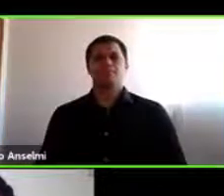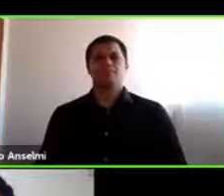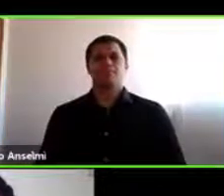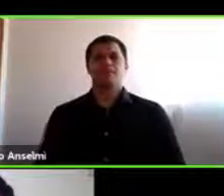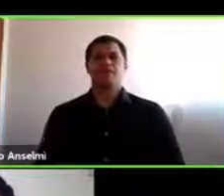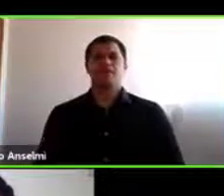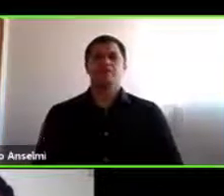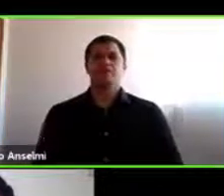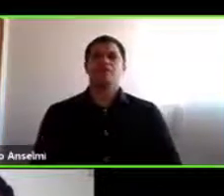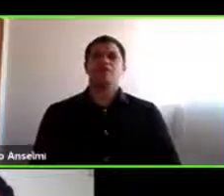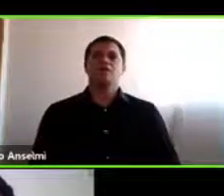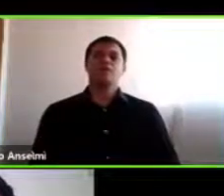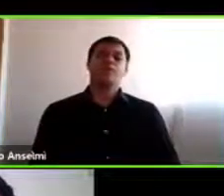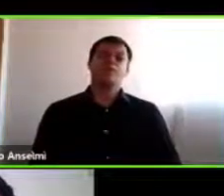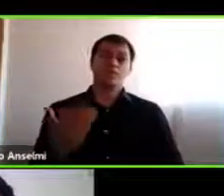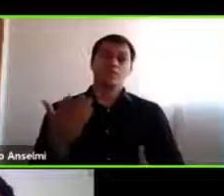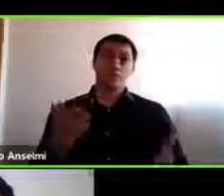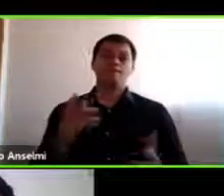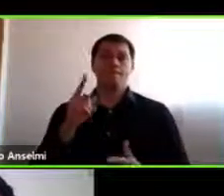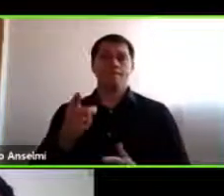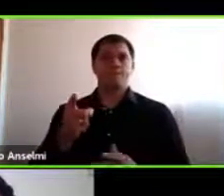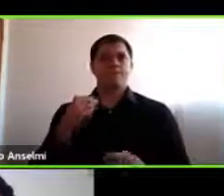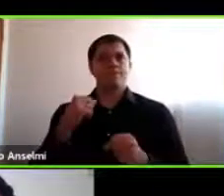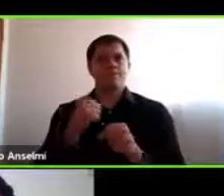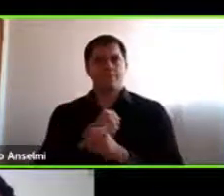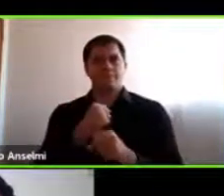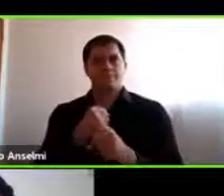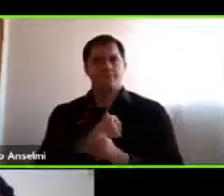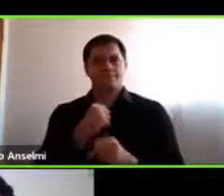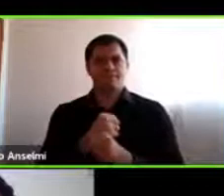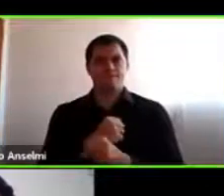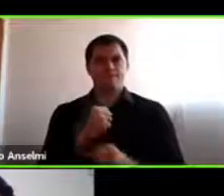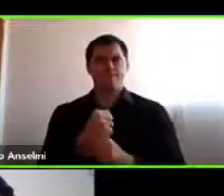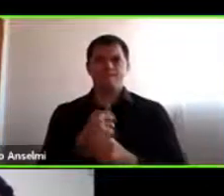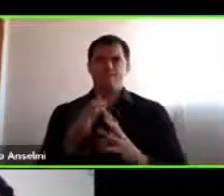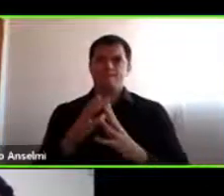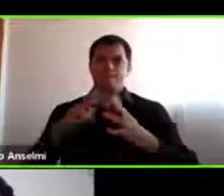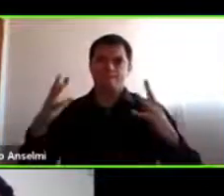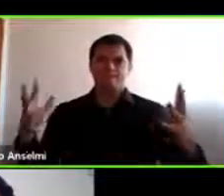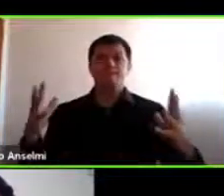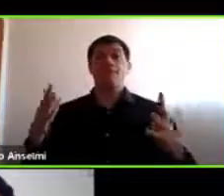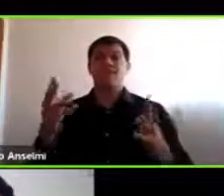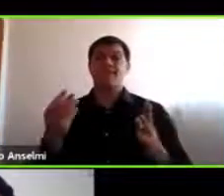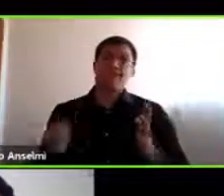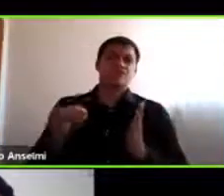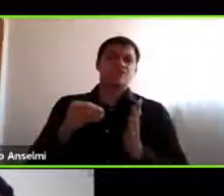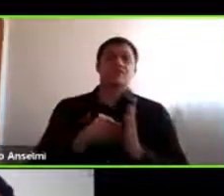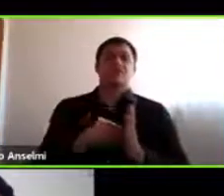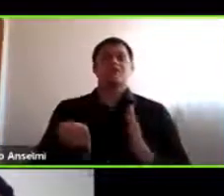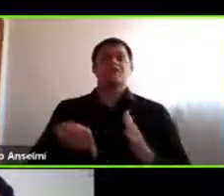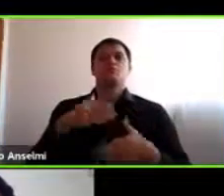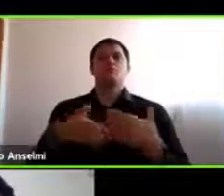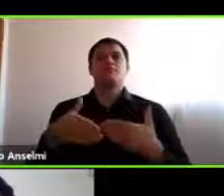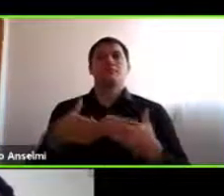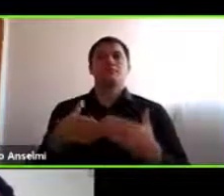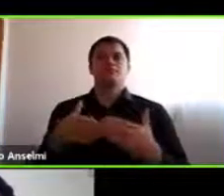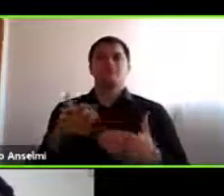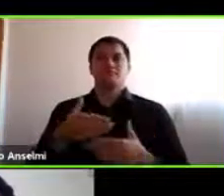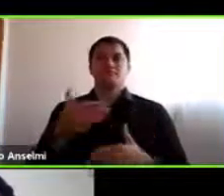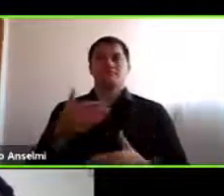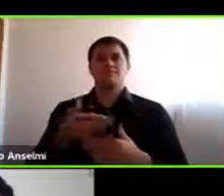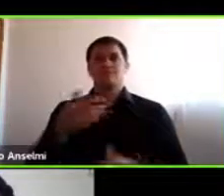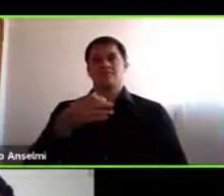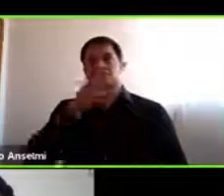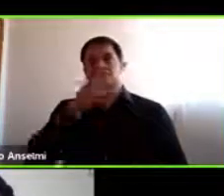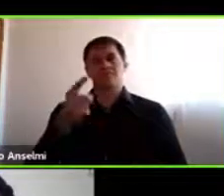eso es un trabajo bastante grande y adicional al programa y lo más probable es que si